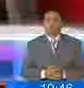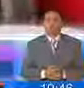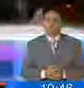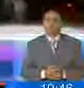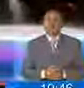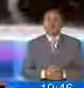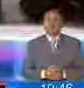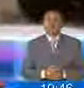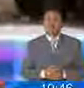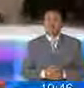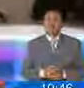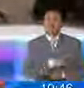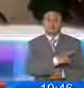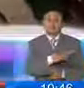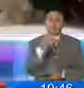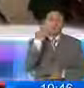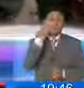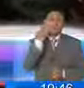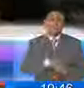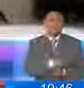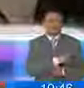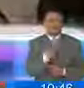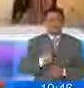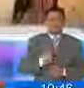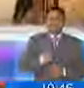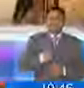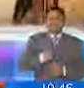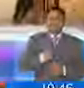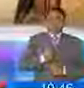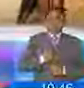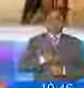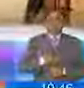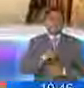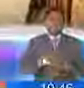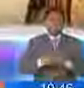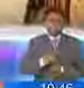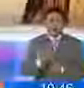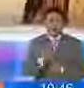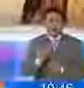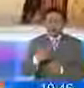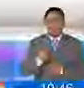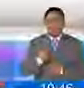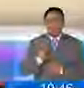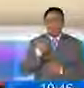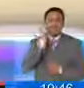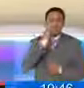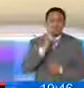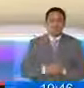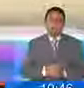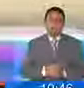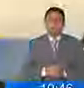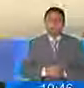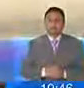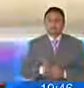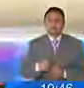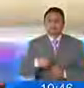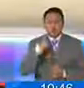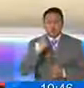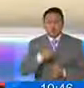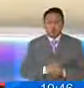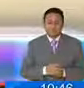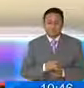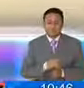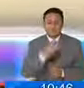1, 2, 3, 4, 5. Esta mamita está tan orgullosa de sus pequeños, pero sus hijitos también están de ella. Yo le diría que es una mamá